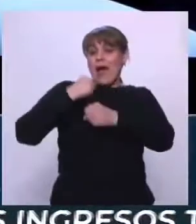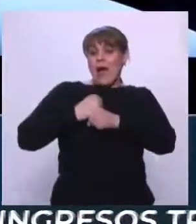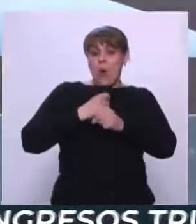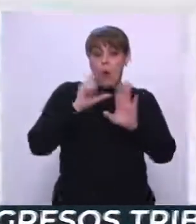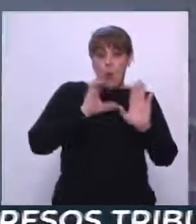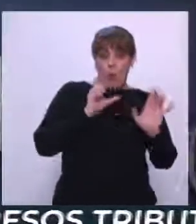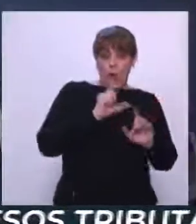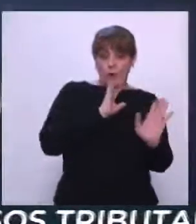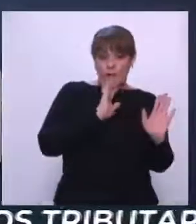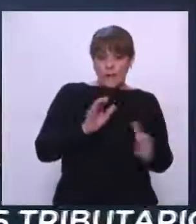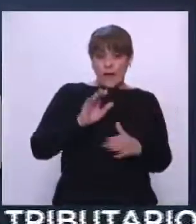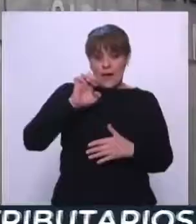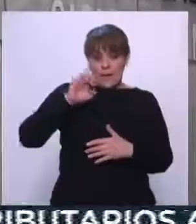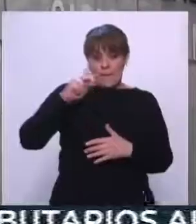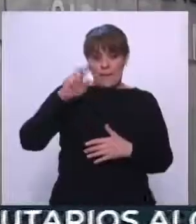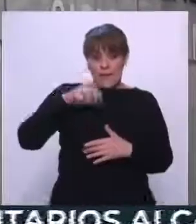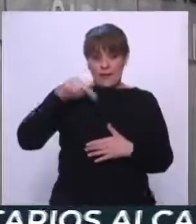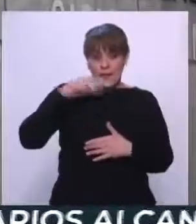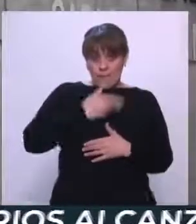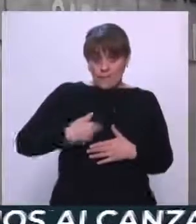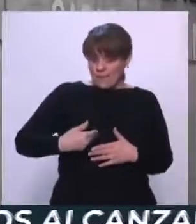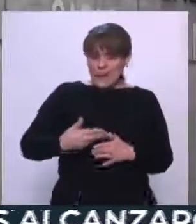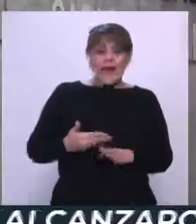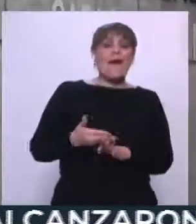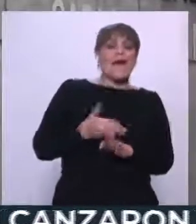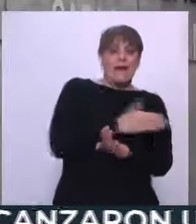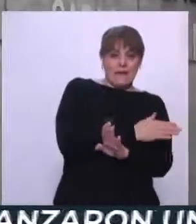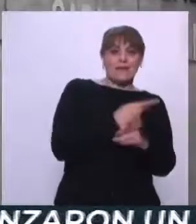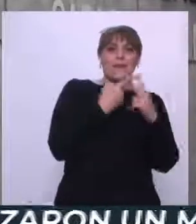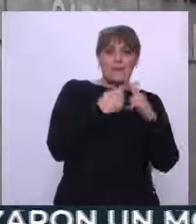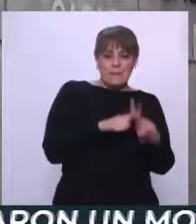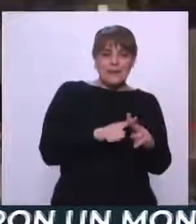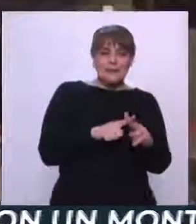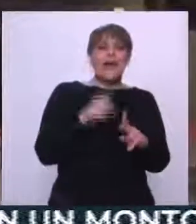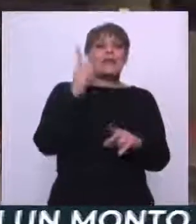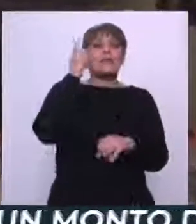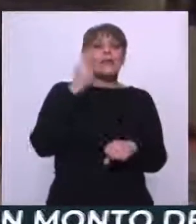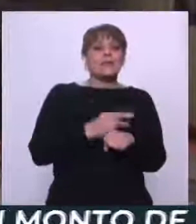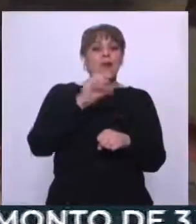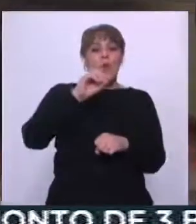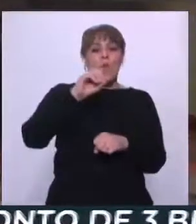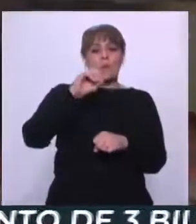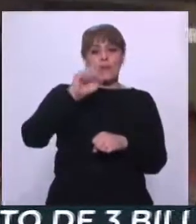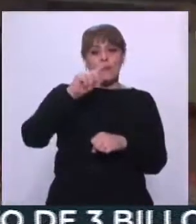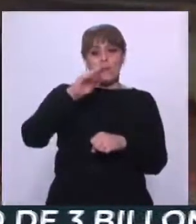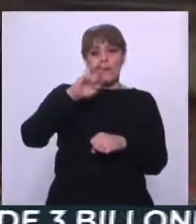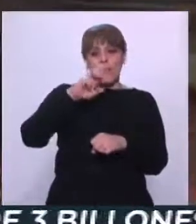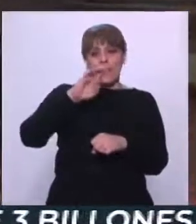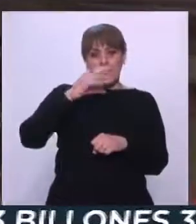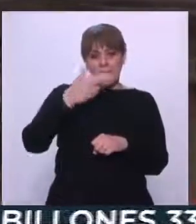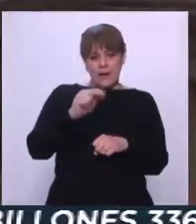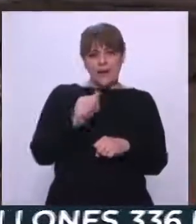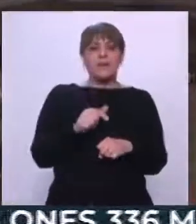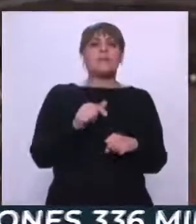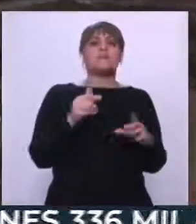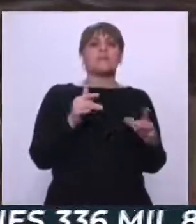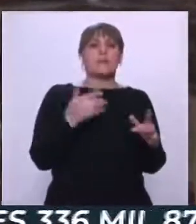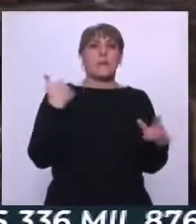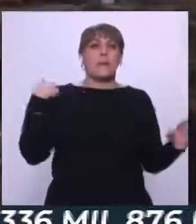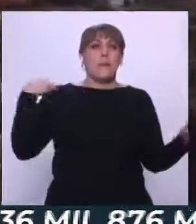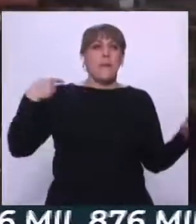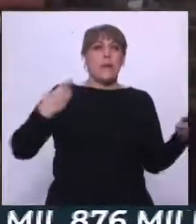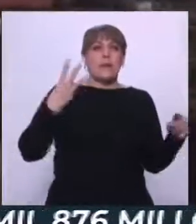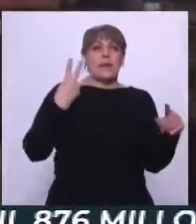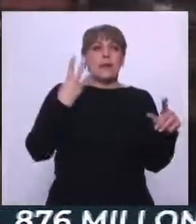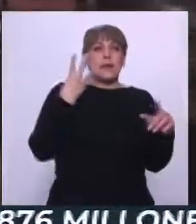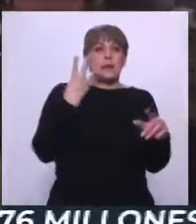la presidencia. El exdirector de Odebrecht en México tuvo contactos desde por lo menos